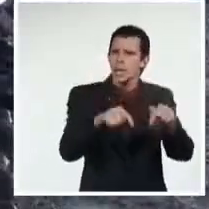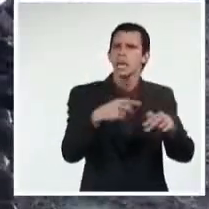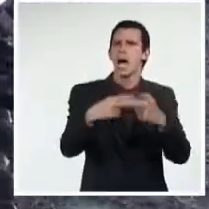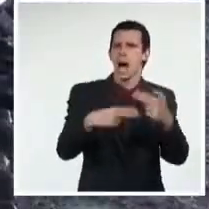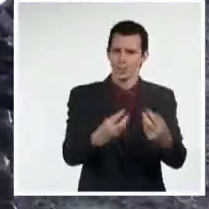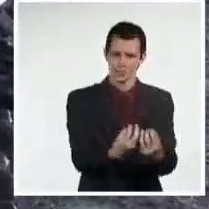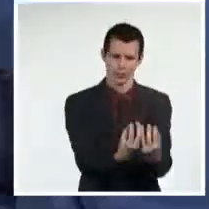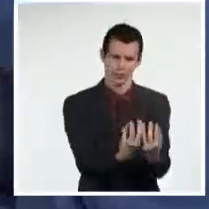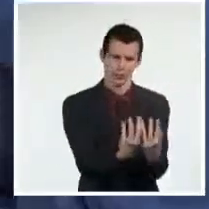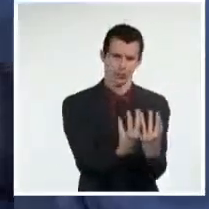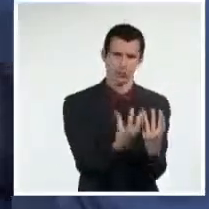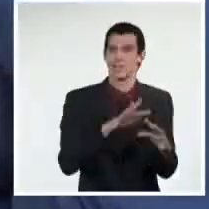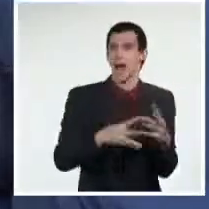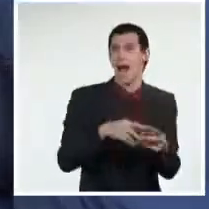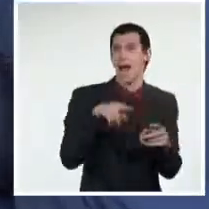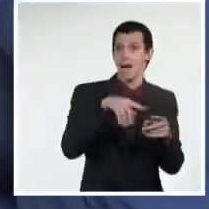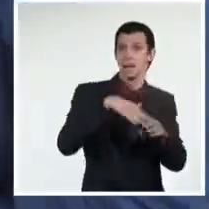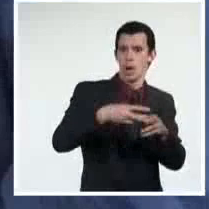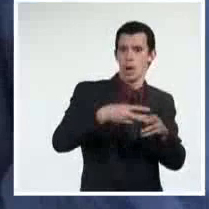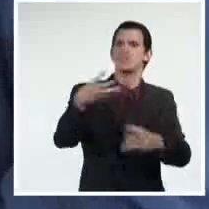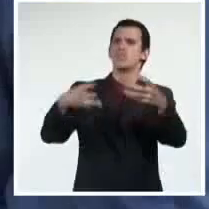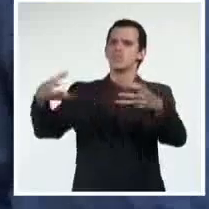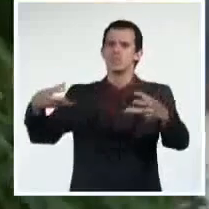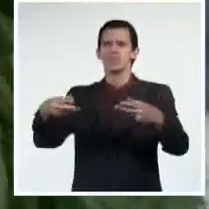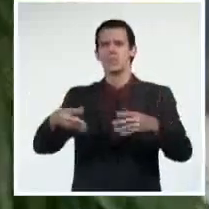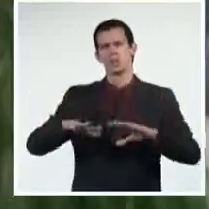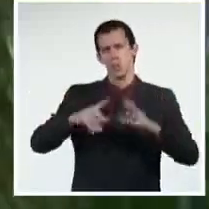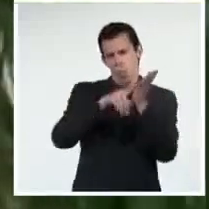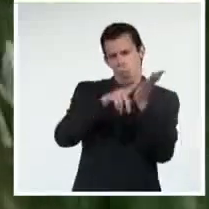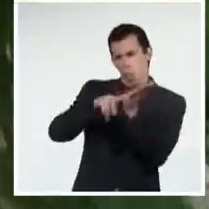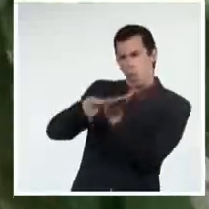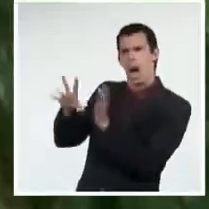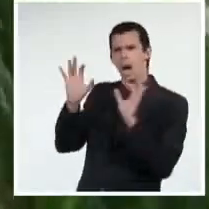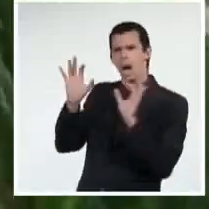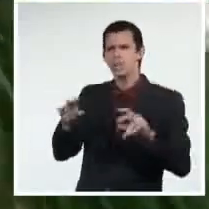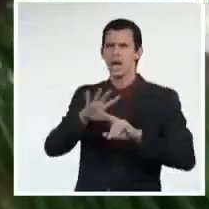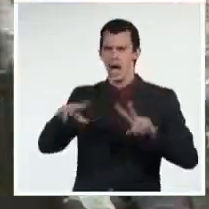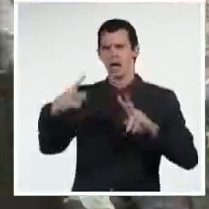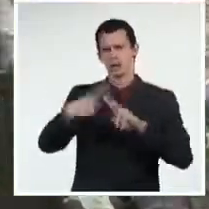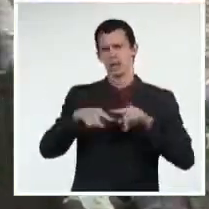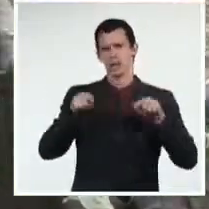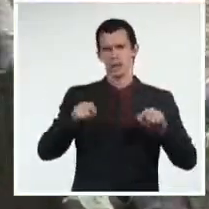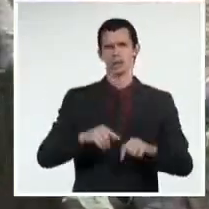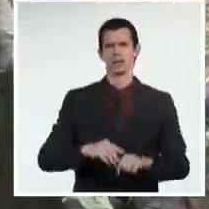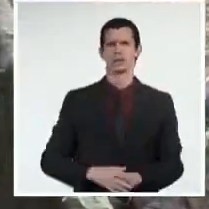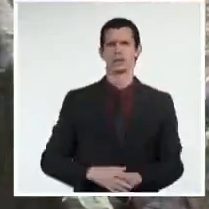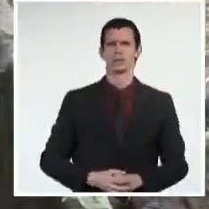las condiciones en todos los territorios del país. Talía González, Sistema Informativo de la Televisión Cubana.